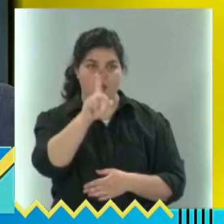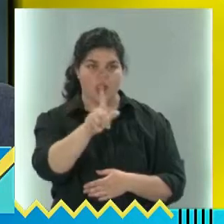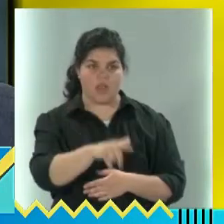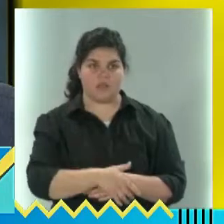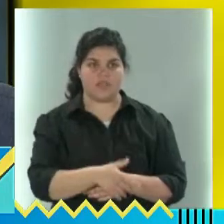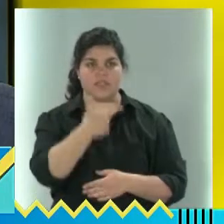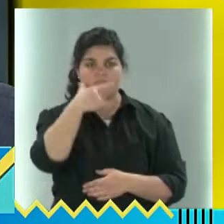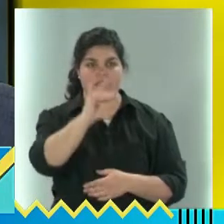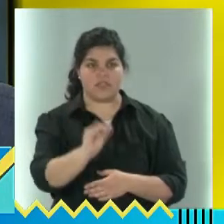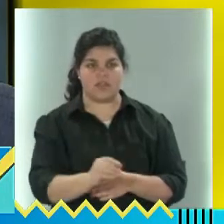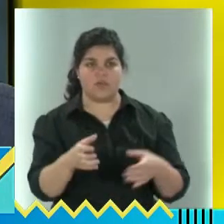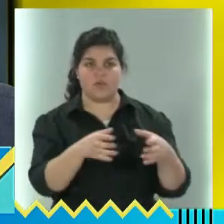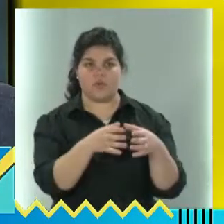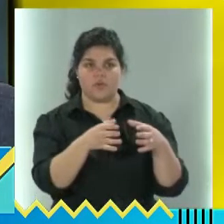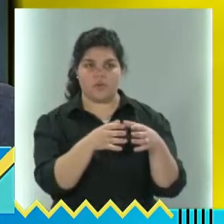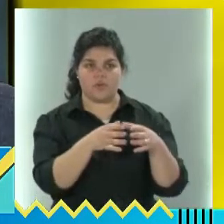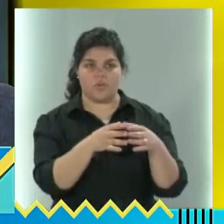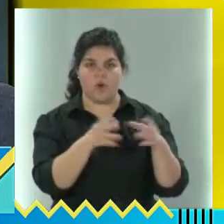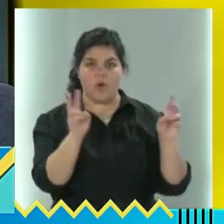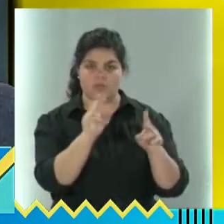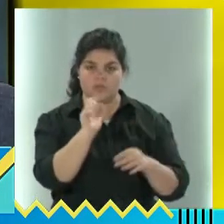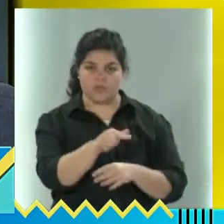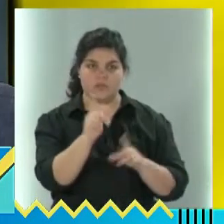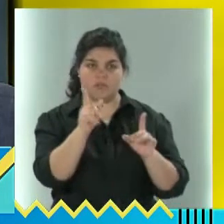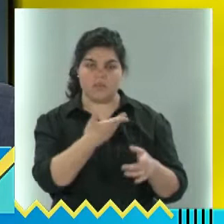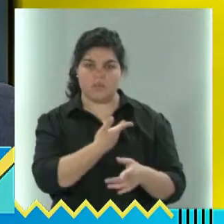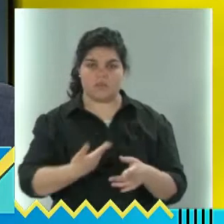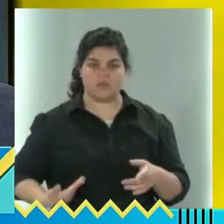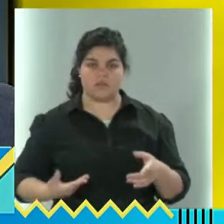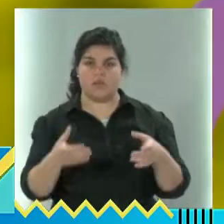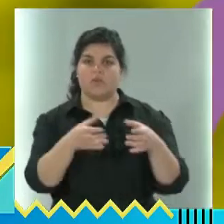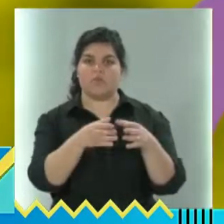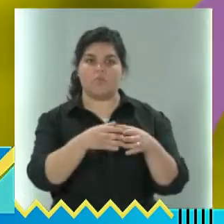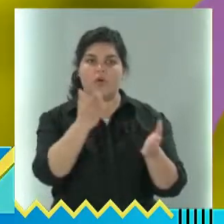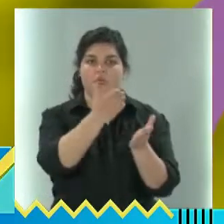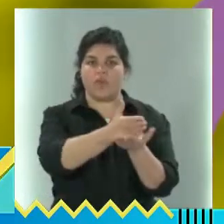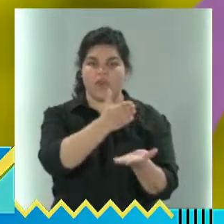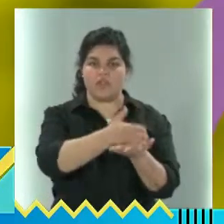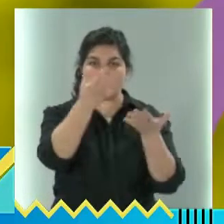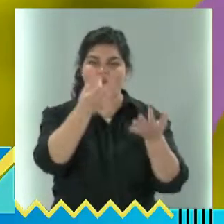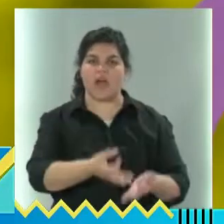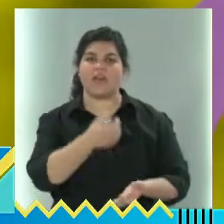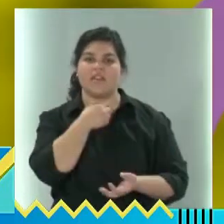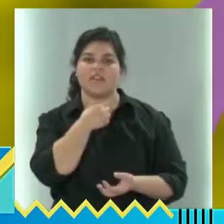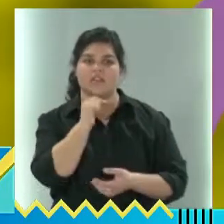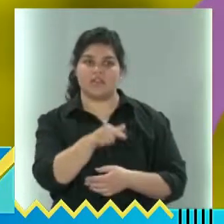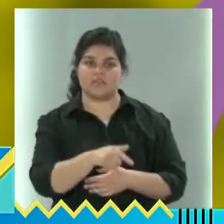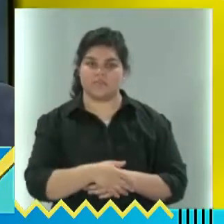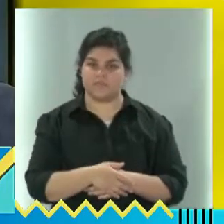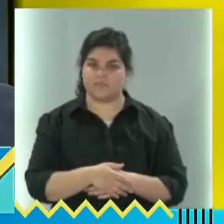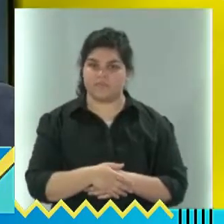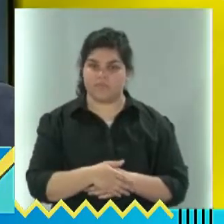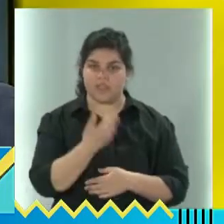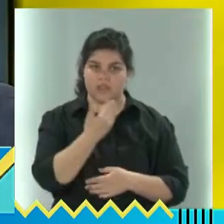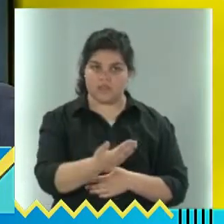Senador provincial por el Partido Justicialista. Exactamente. Y presidente de la Comisión de Derechos y Garantías, también donde estuvo el proyecto presente. Muchas gracias.